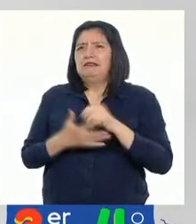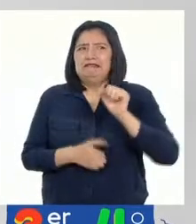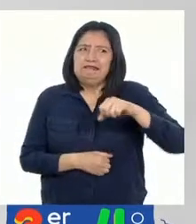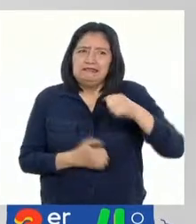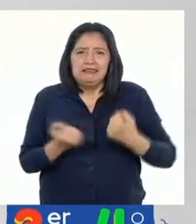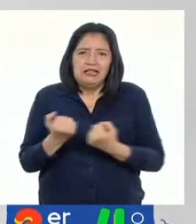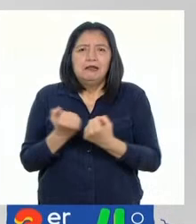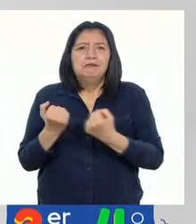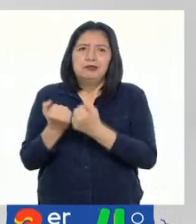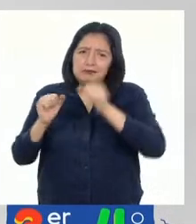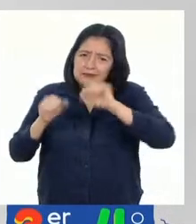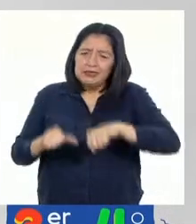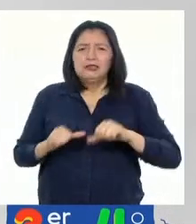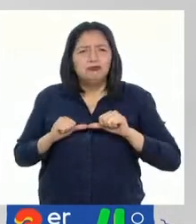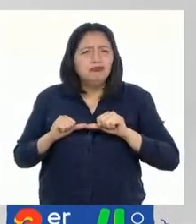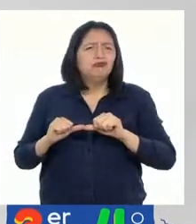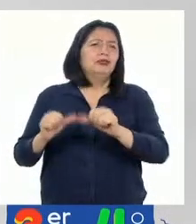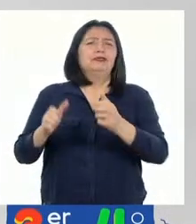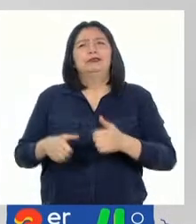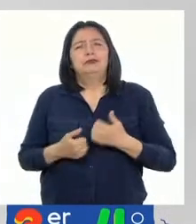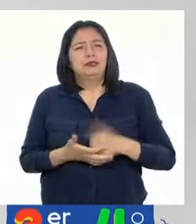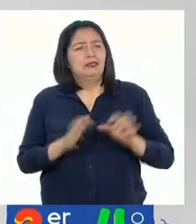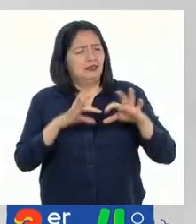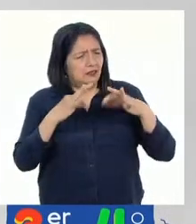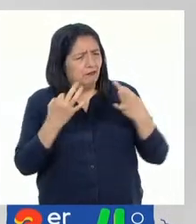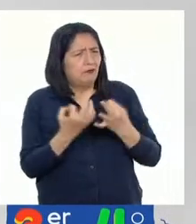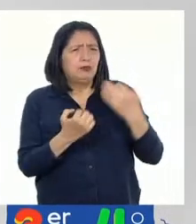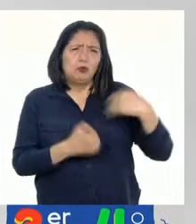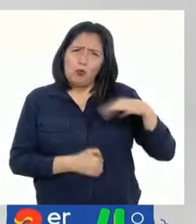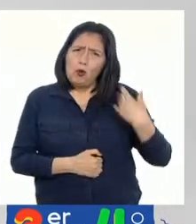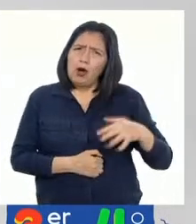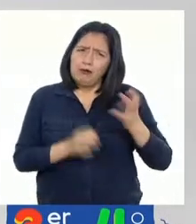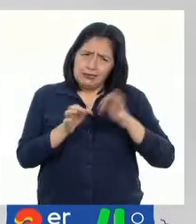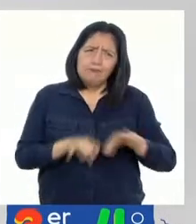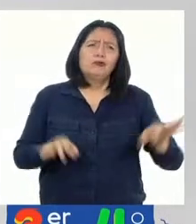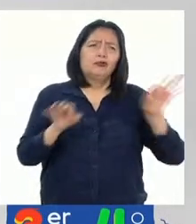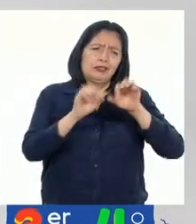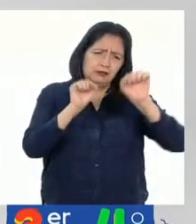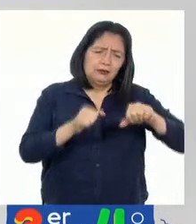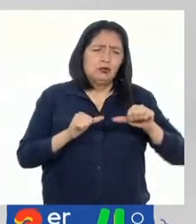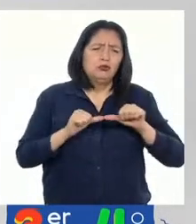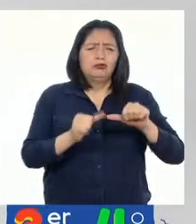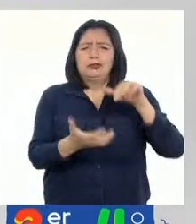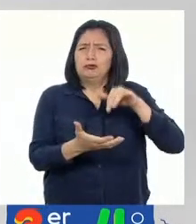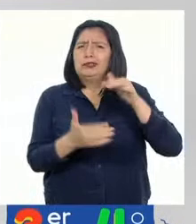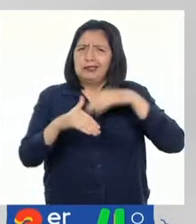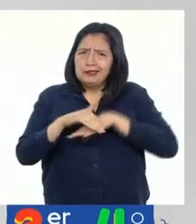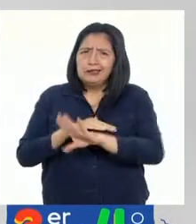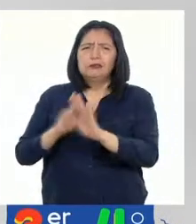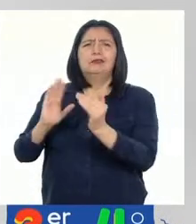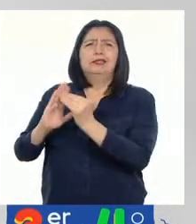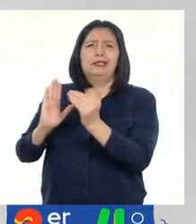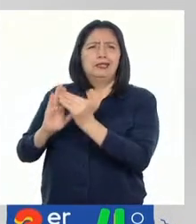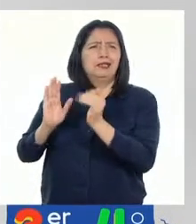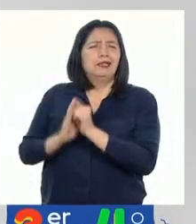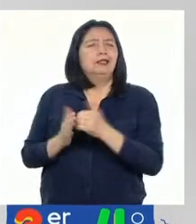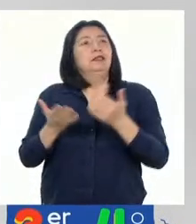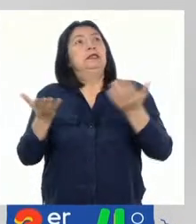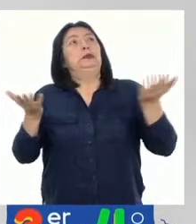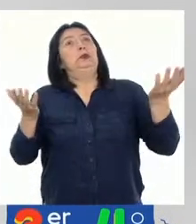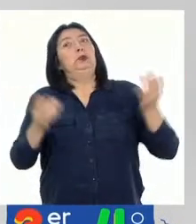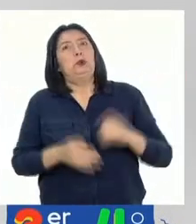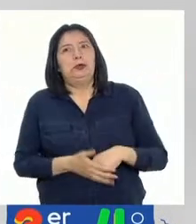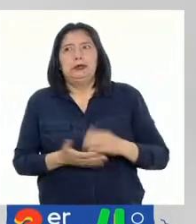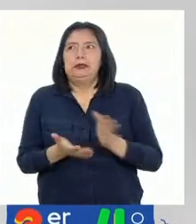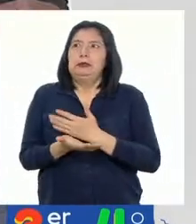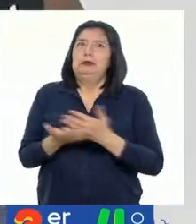que colaborar para seguir adelante. Las familias fueron muy importantes para seguir estudiando desde nuestras casas. ¿Qué